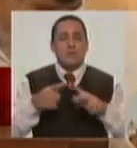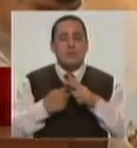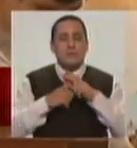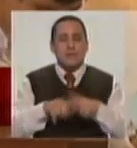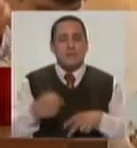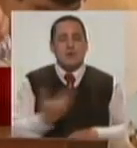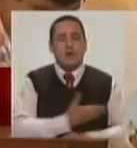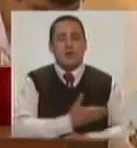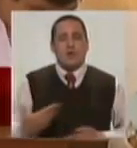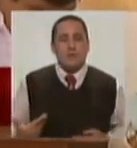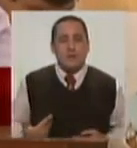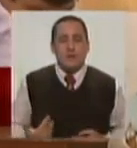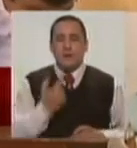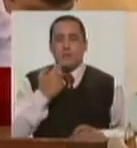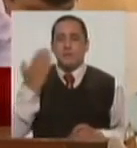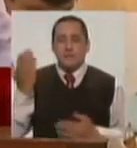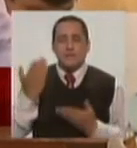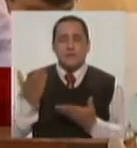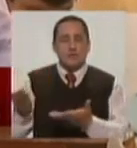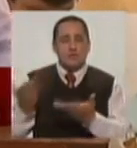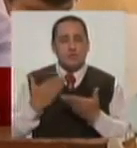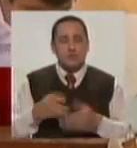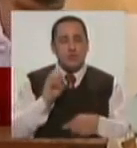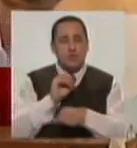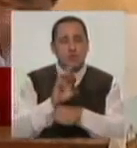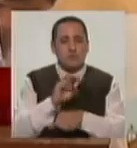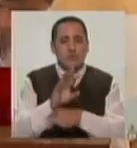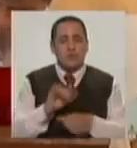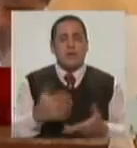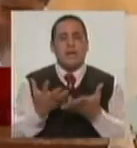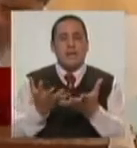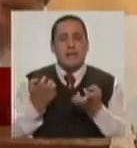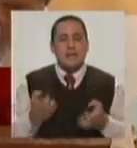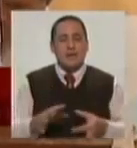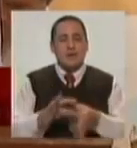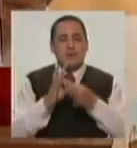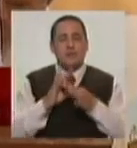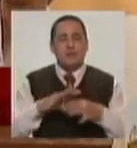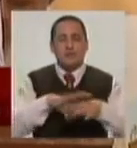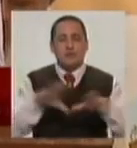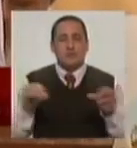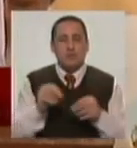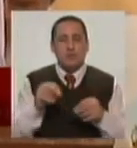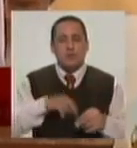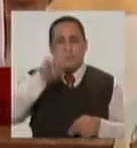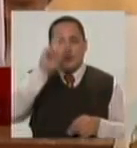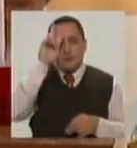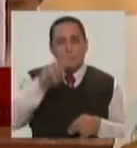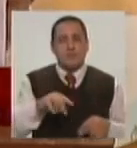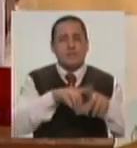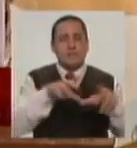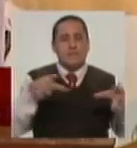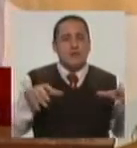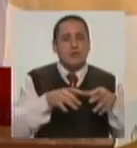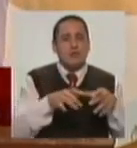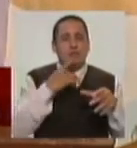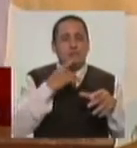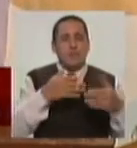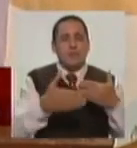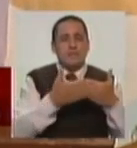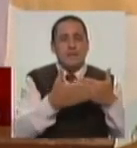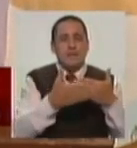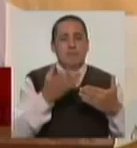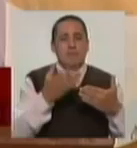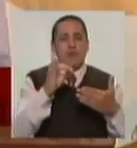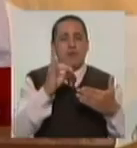gobierno, el presidente nos dio una instrucción. Él quería unir el Perú desde Desaguadero en la frontera